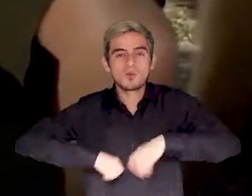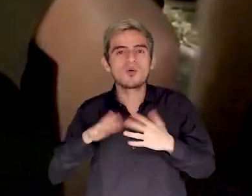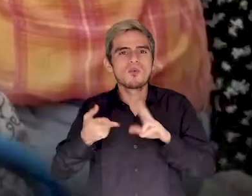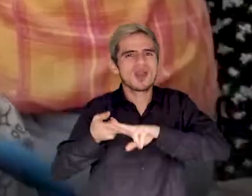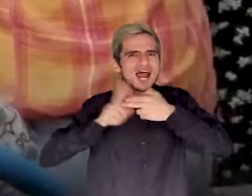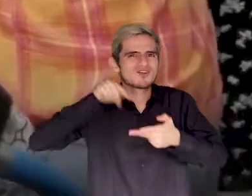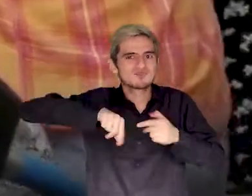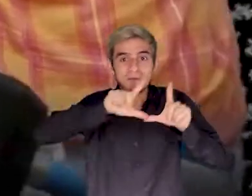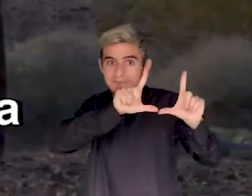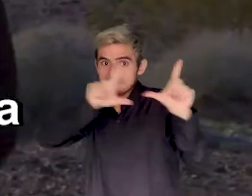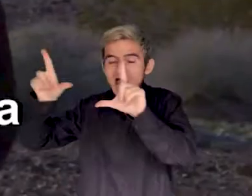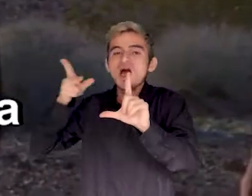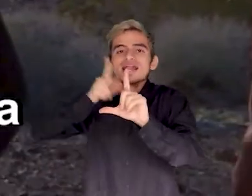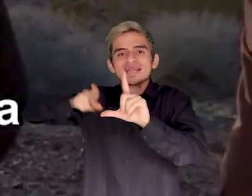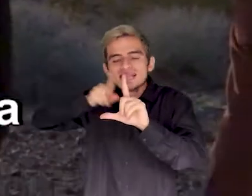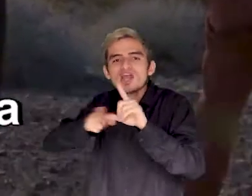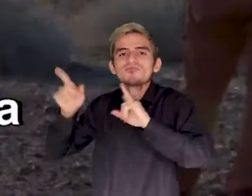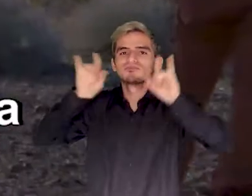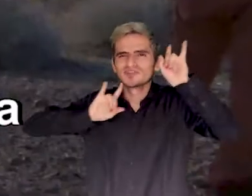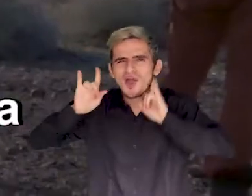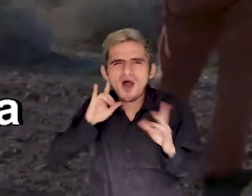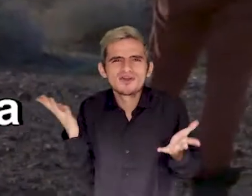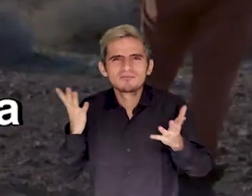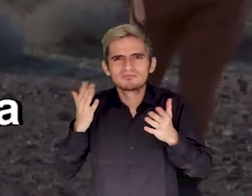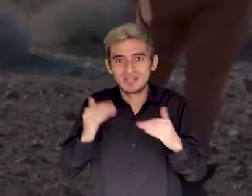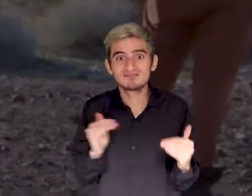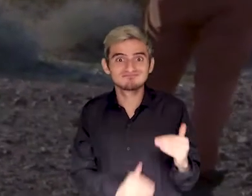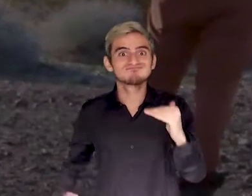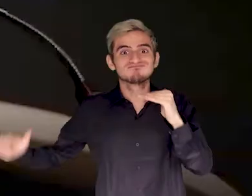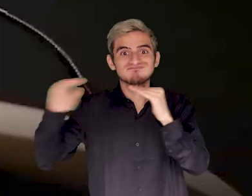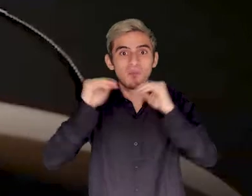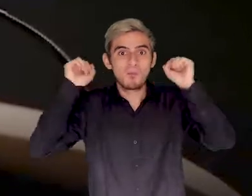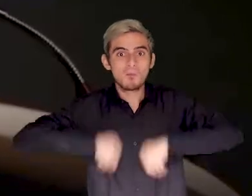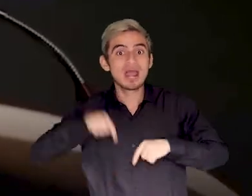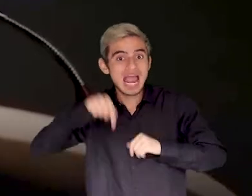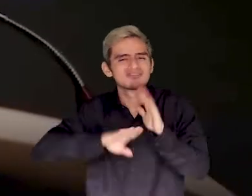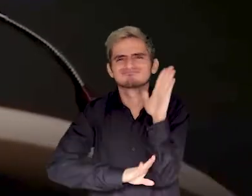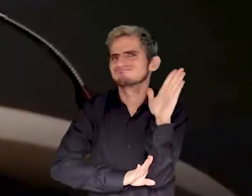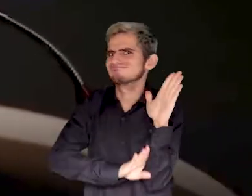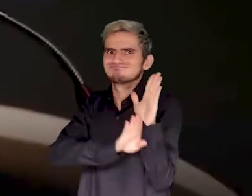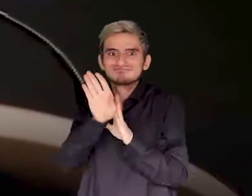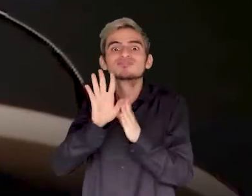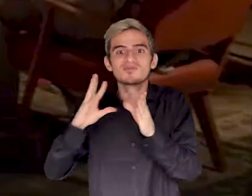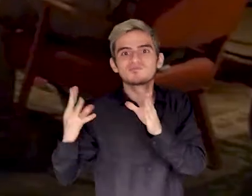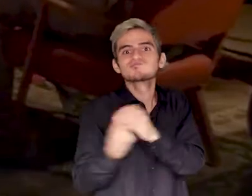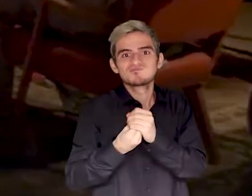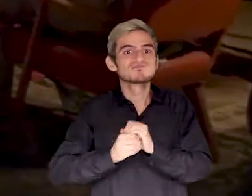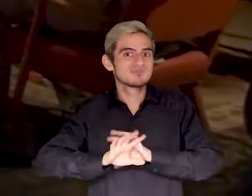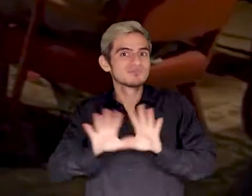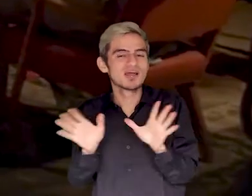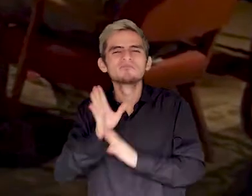como cámara, edición, fotografía y sonido. Pero estos avances inclusivos no hubieran sido